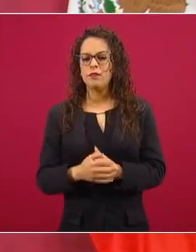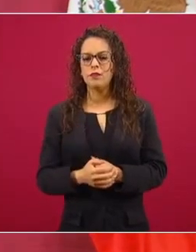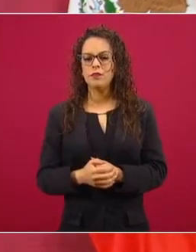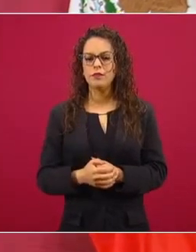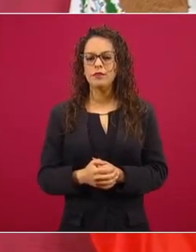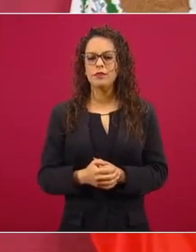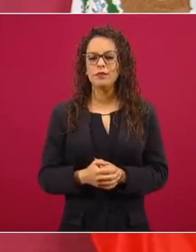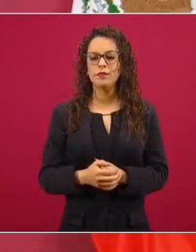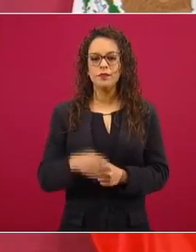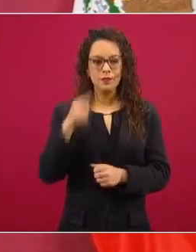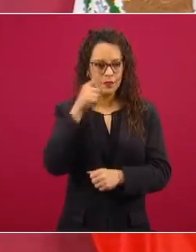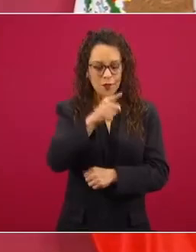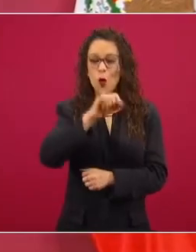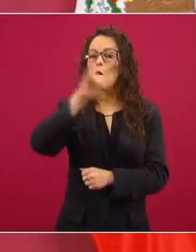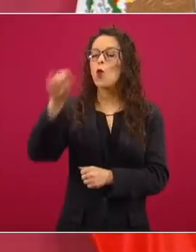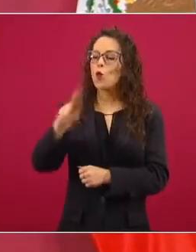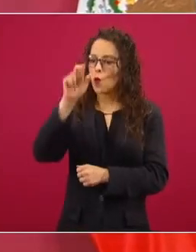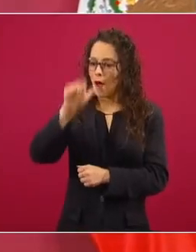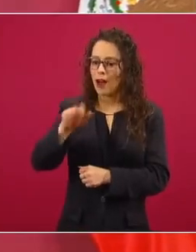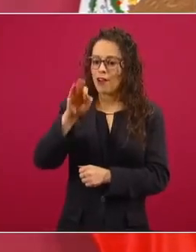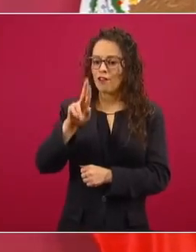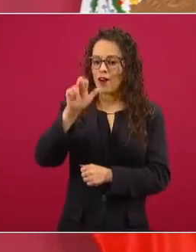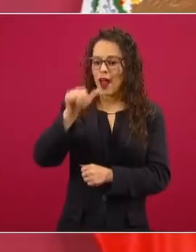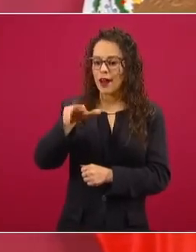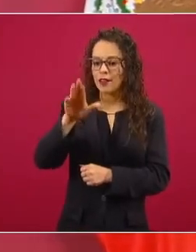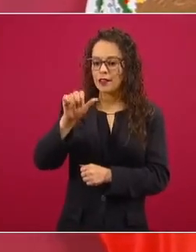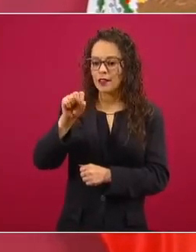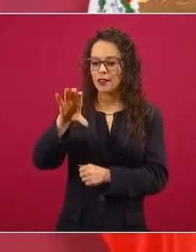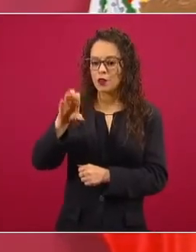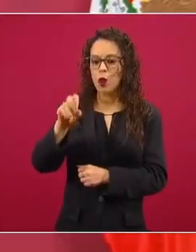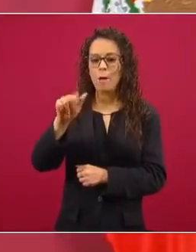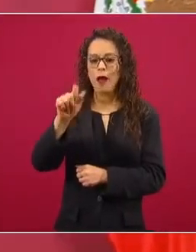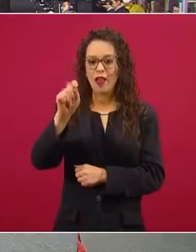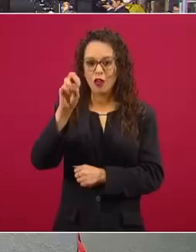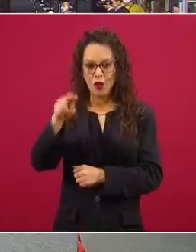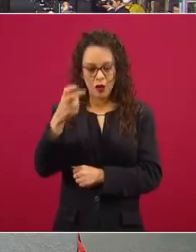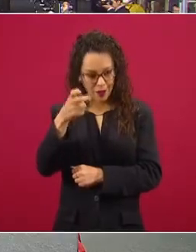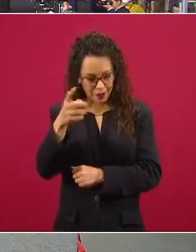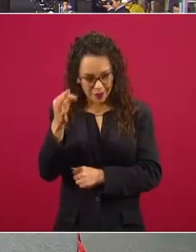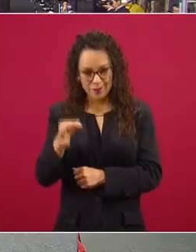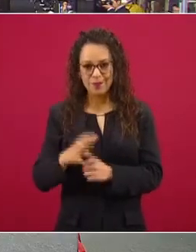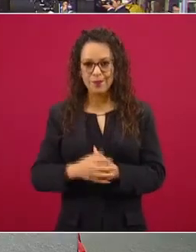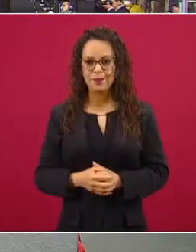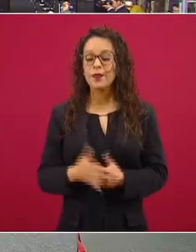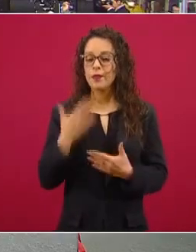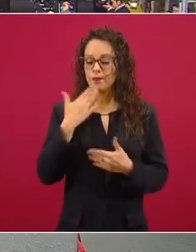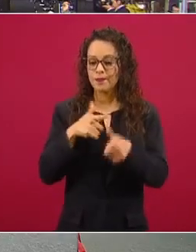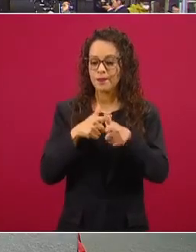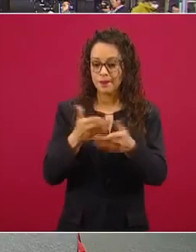Juan Francisco Patrón es exactamente. Muy bien, adelante.